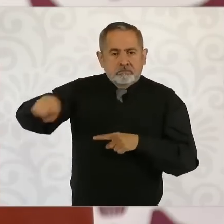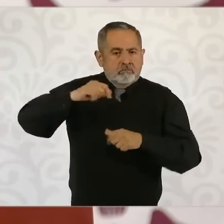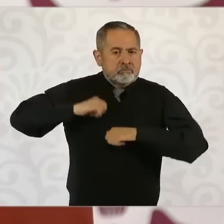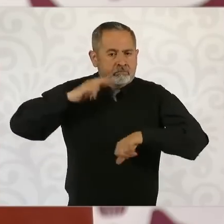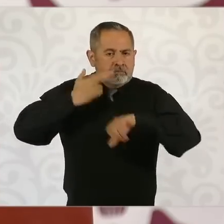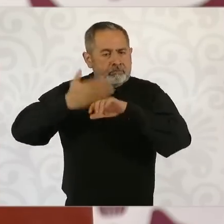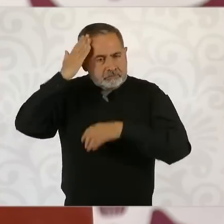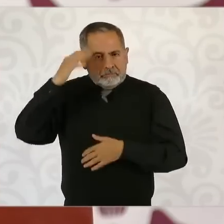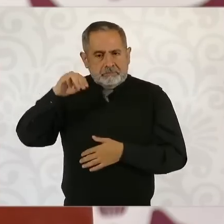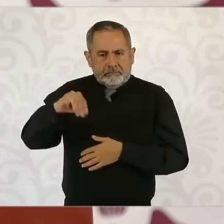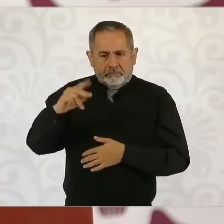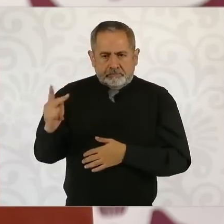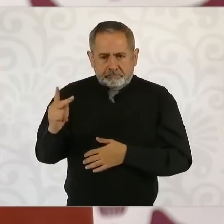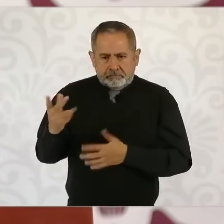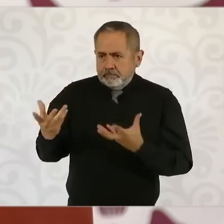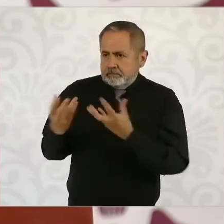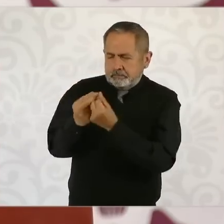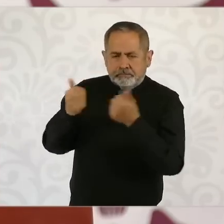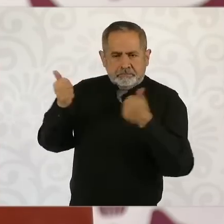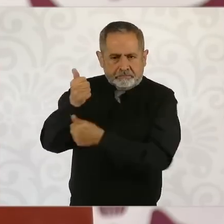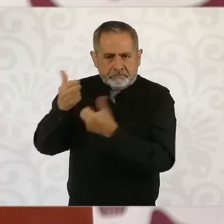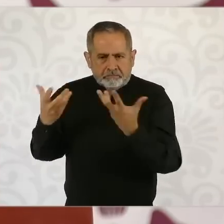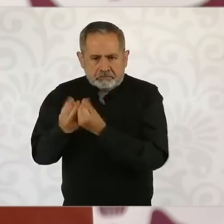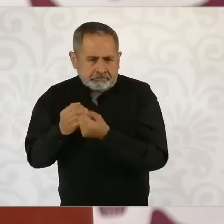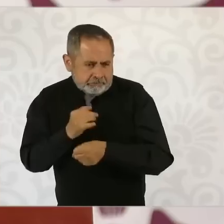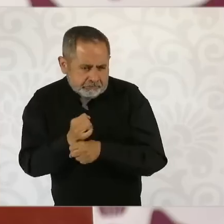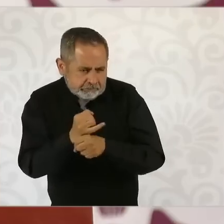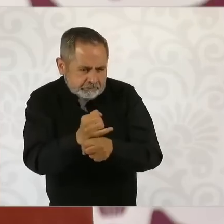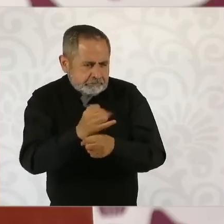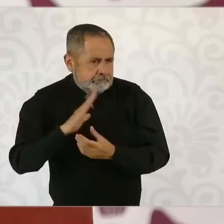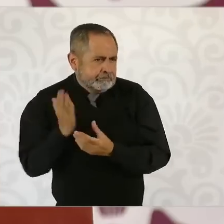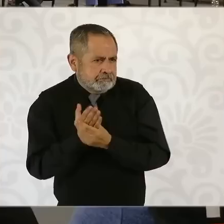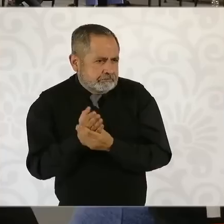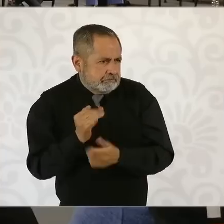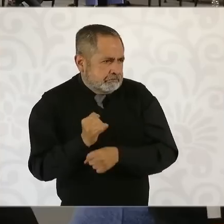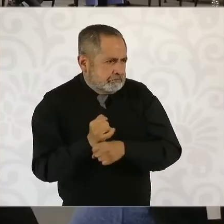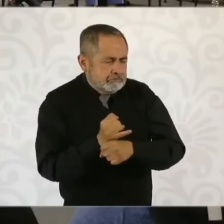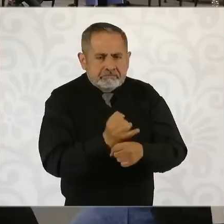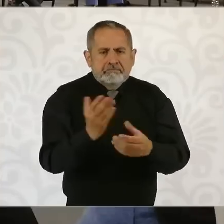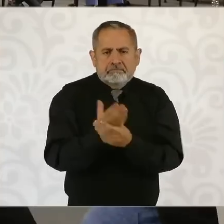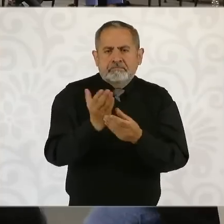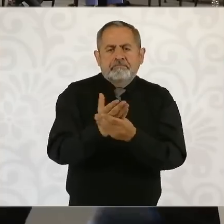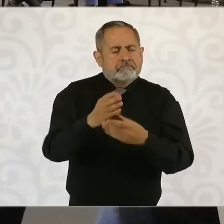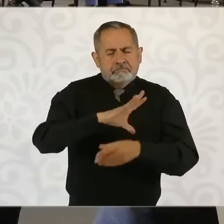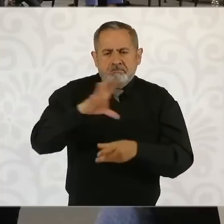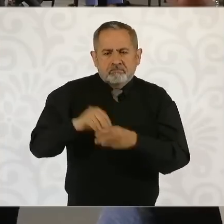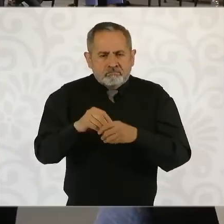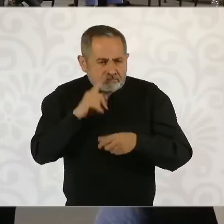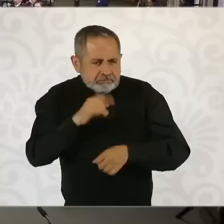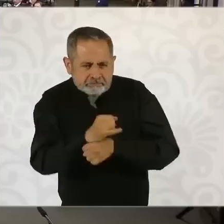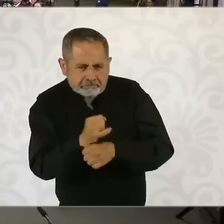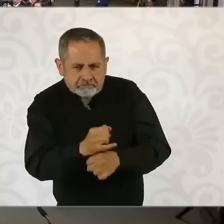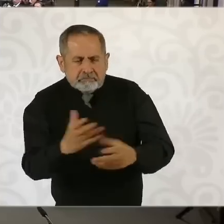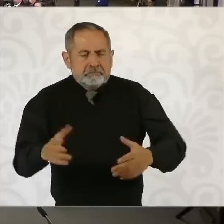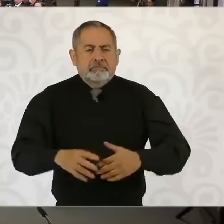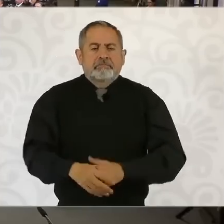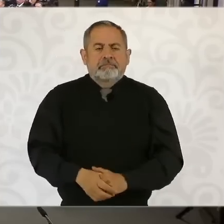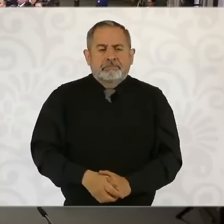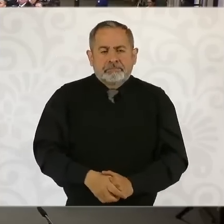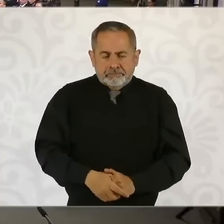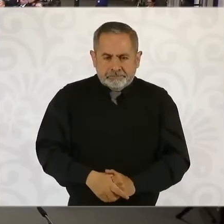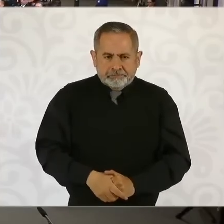del Ministerio Público, pues van a integrar carpetas de investigación. Gracias.